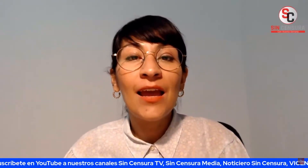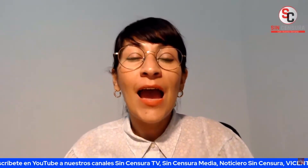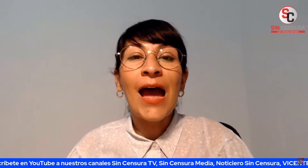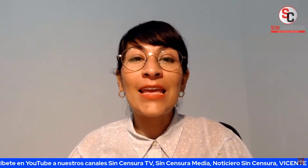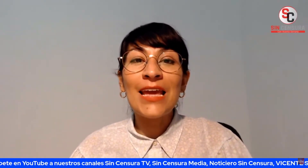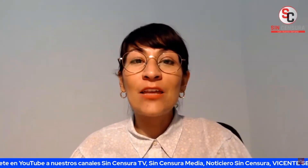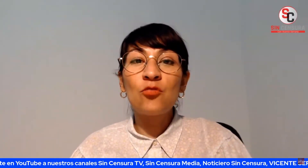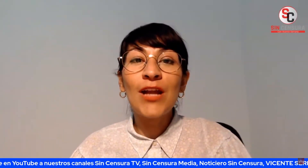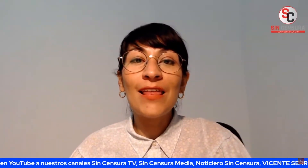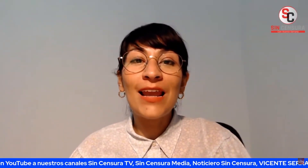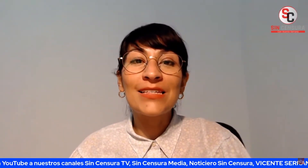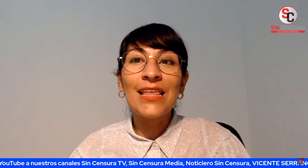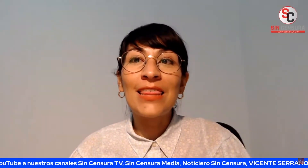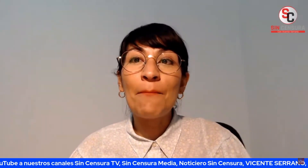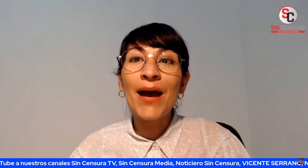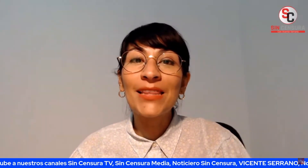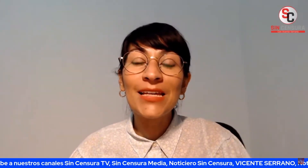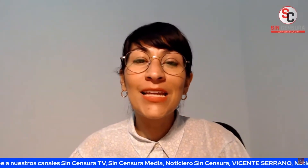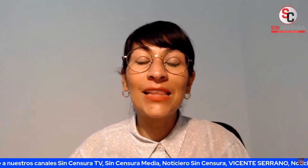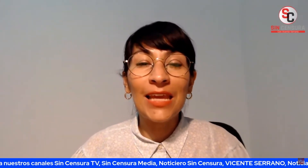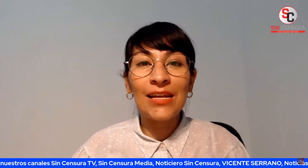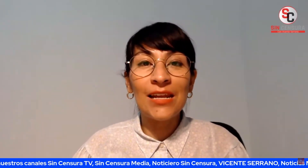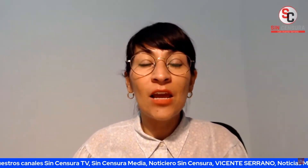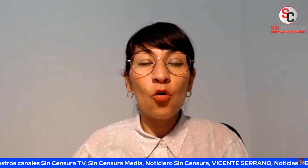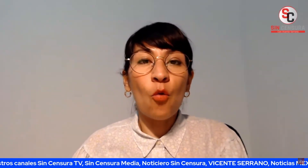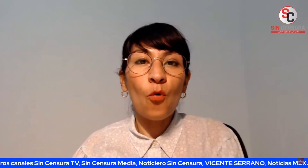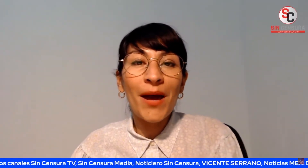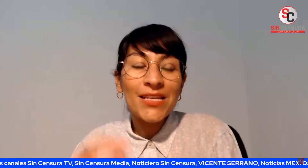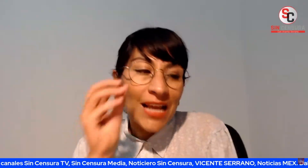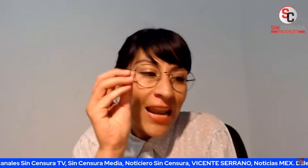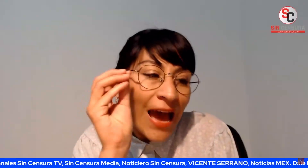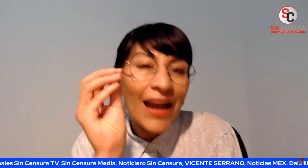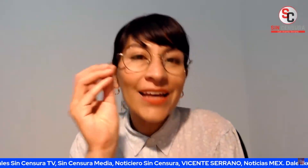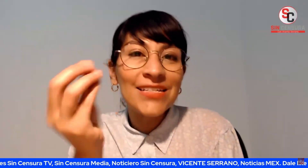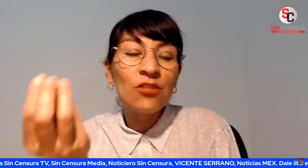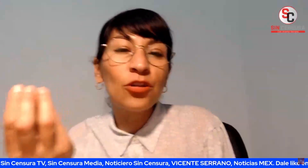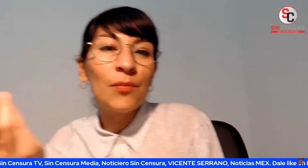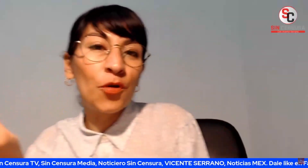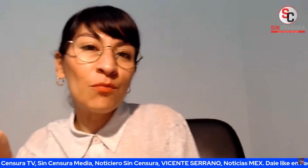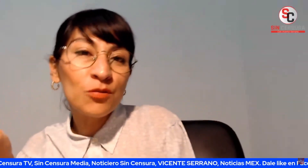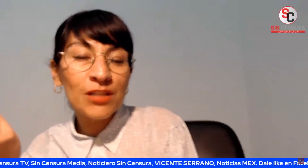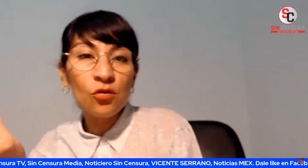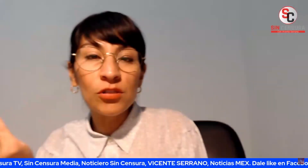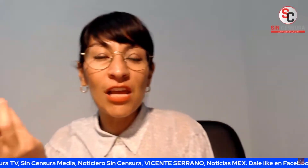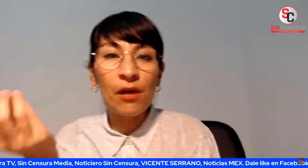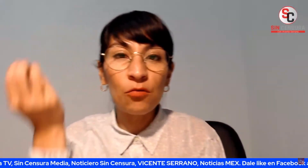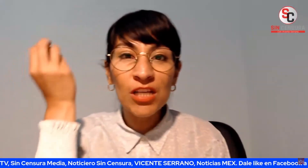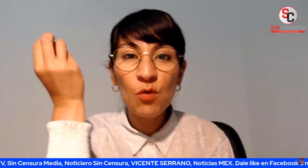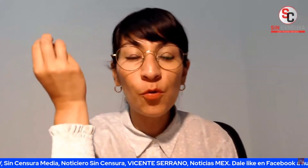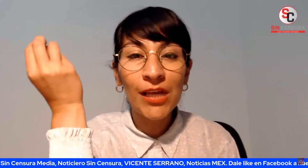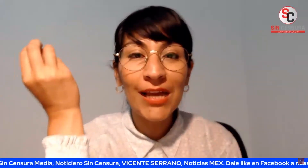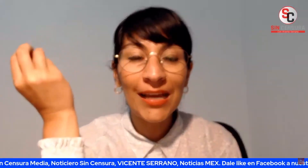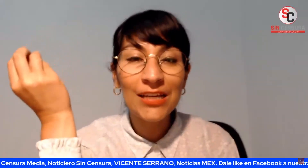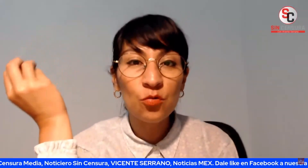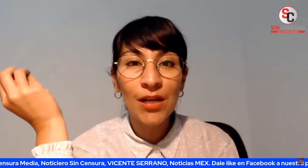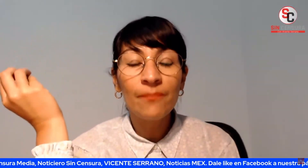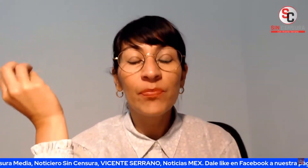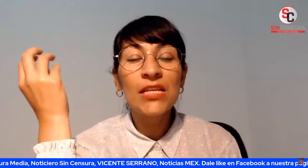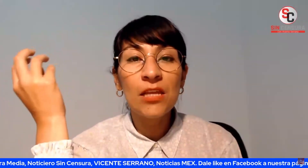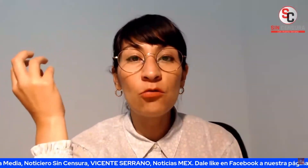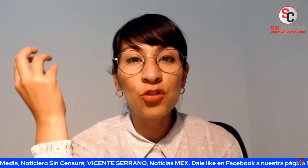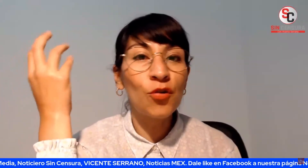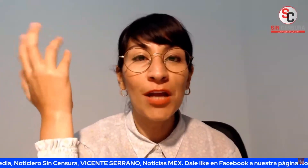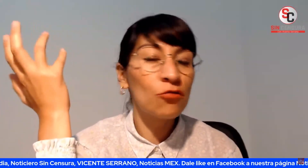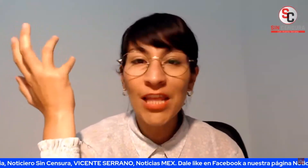al INE, ahí hay una de las demandas que tienen como más claras, en donde podemos ver su conservadurismo, porque creen que es